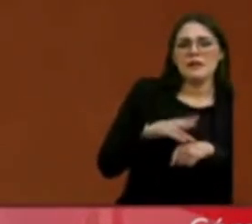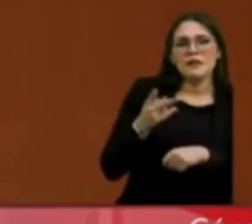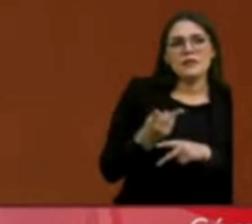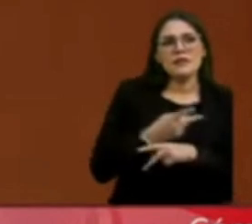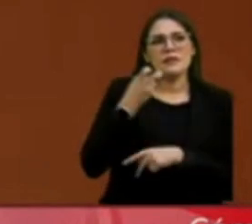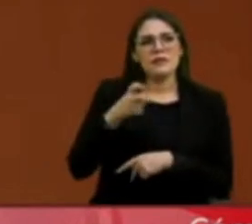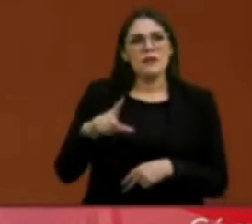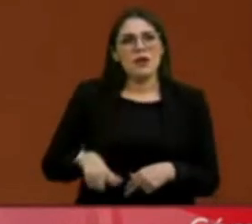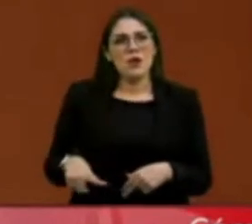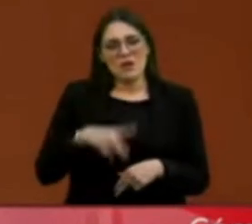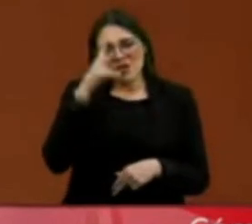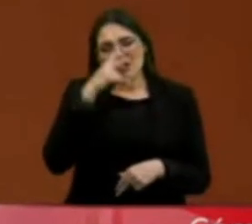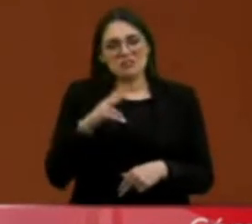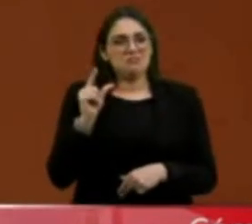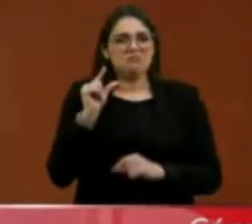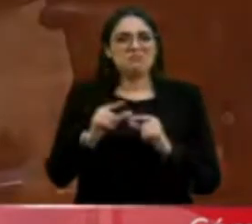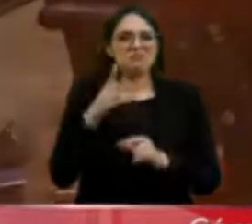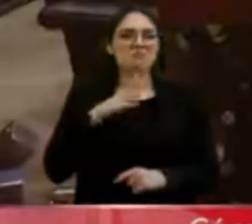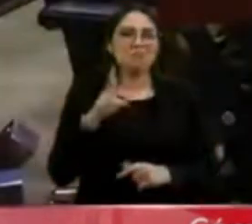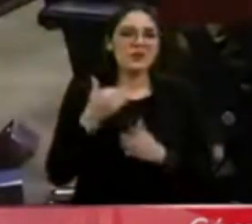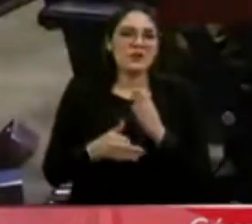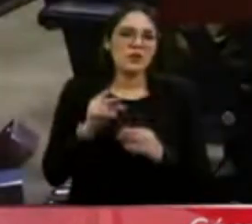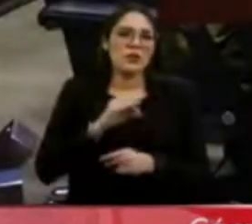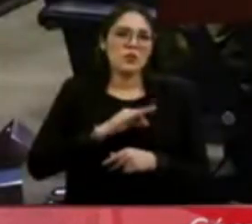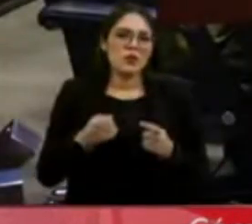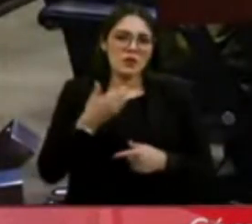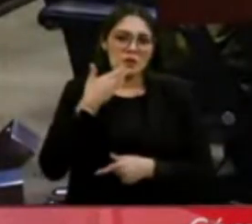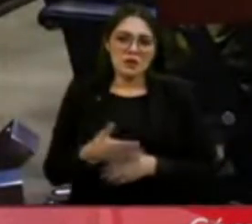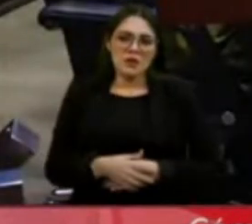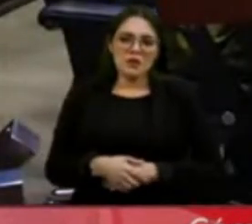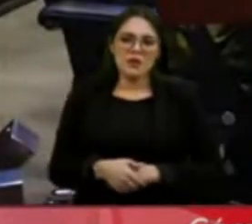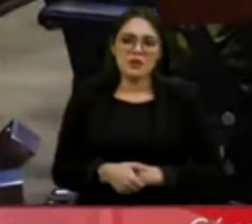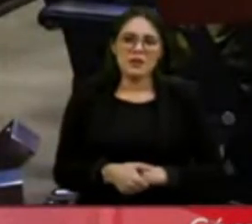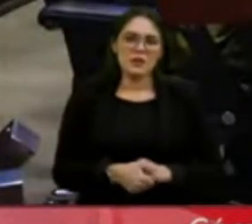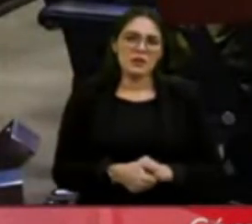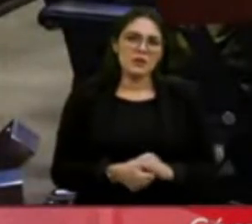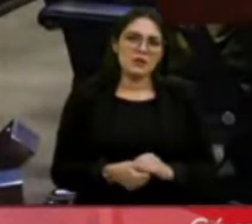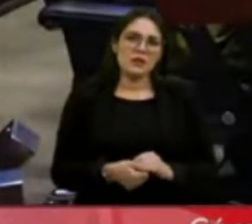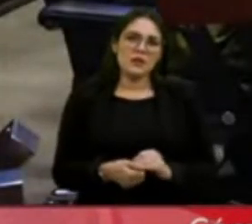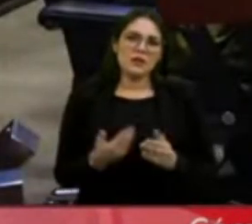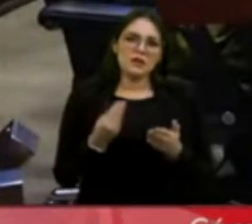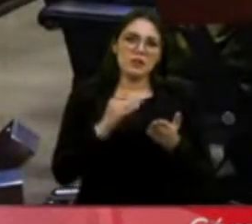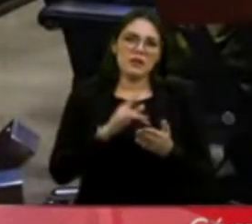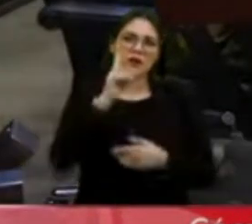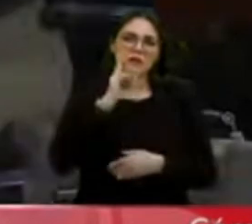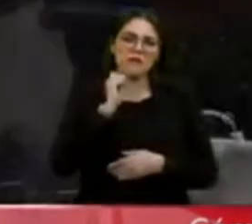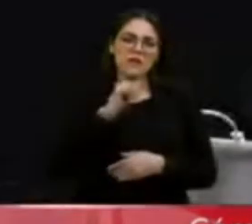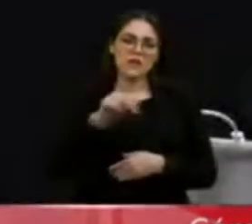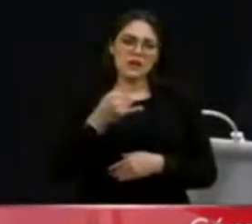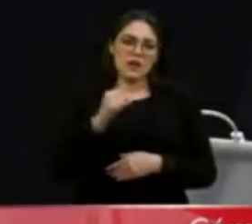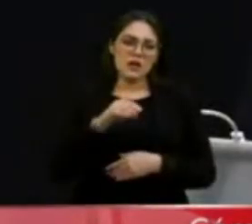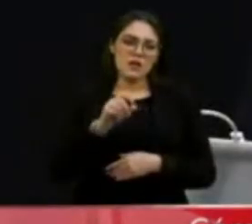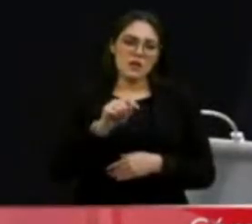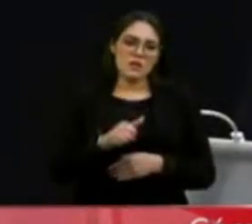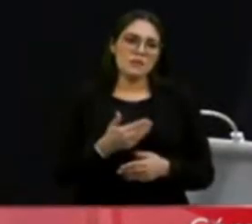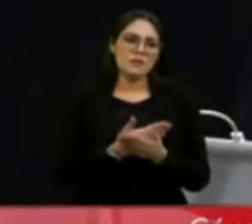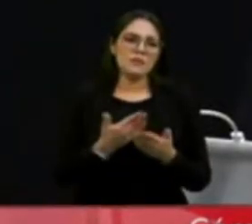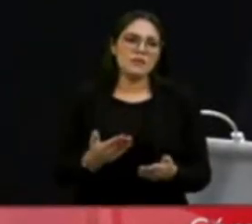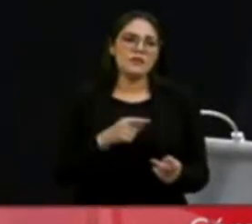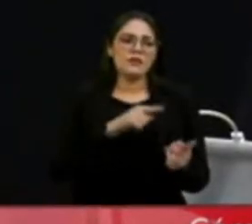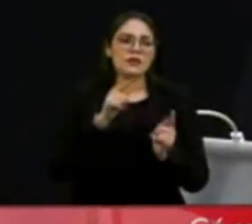Estado mexicano. Es cuanto, presidente. Muchas gracias. Muchas gracias, senadora Anaya Mota. Tiene el uso de la